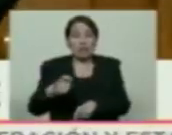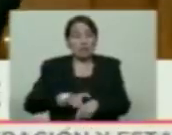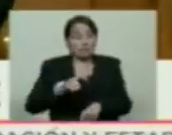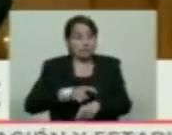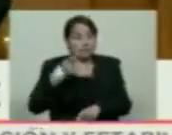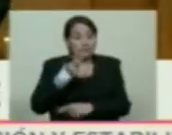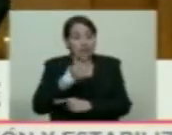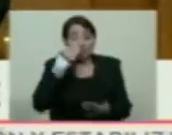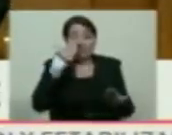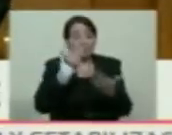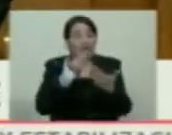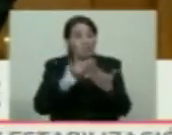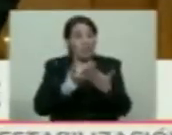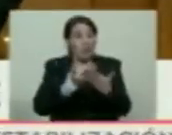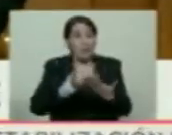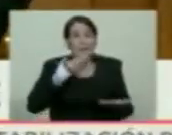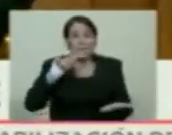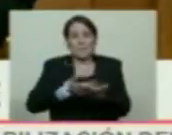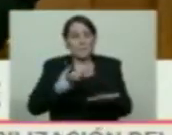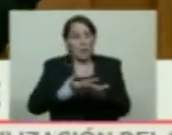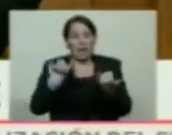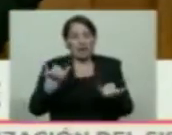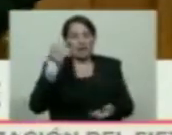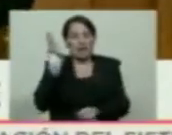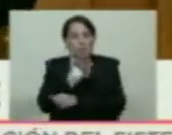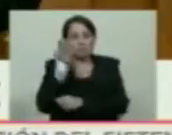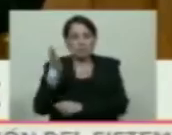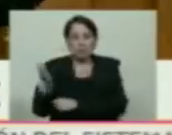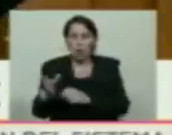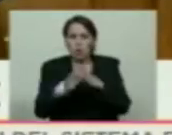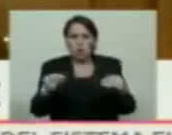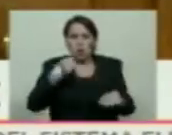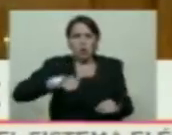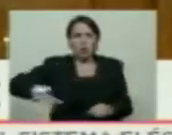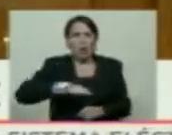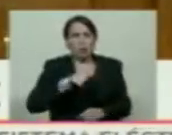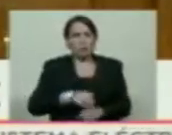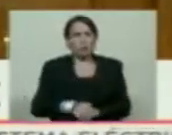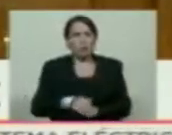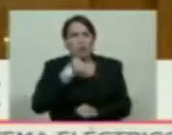esta Constitución y ante la ley todos los males que le han hecho a nuestro pueblo. ¡Leales!